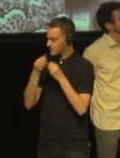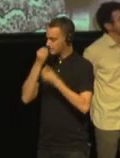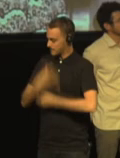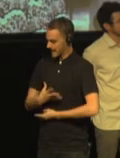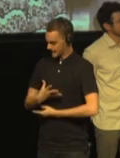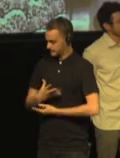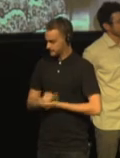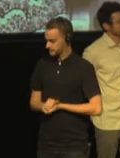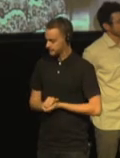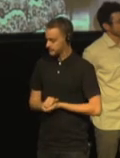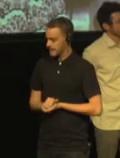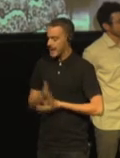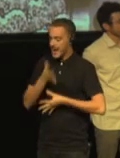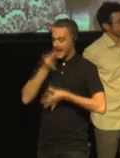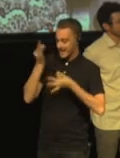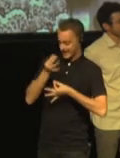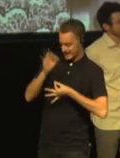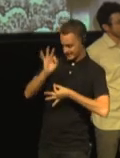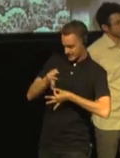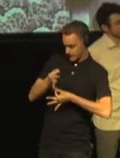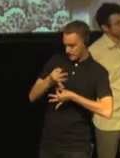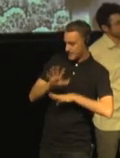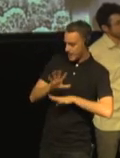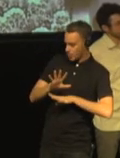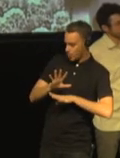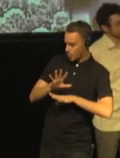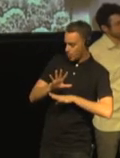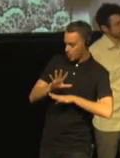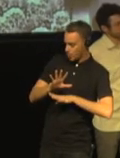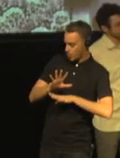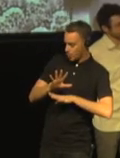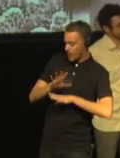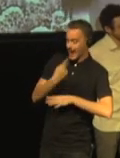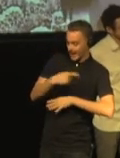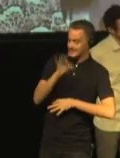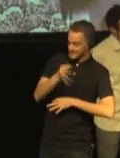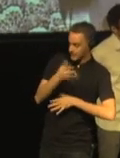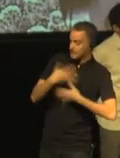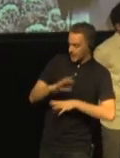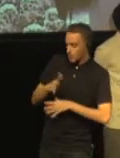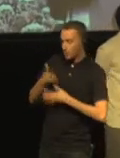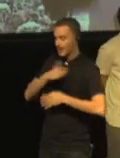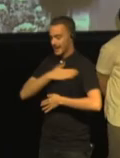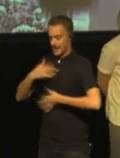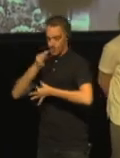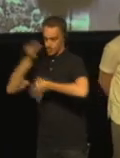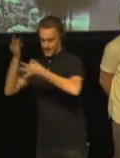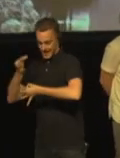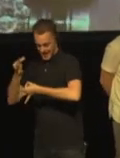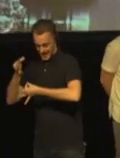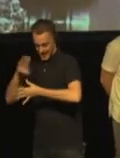hecho de que estos derechos existan. Queremos que estos derechos se pongan en ejecución. Dicho esto, muchísimas gracias a